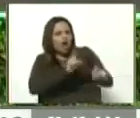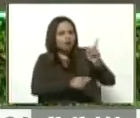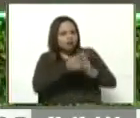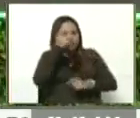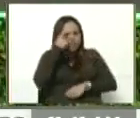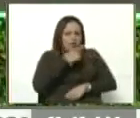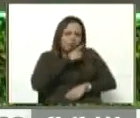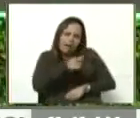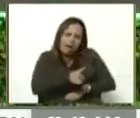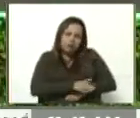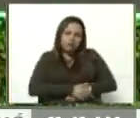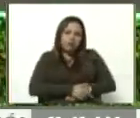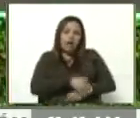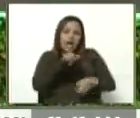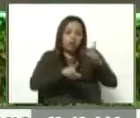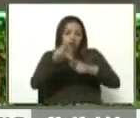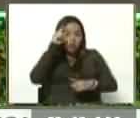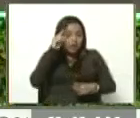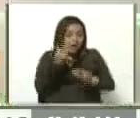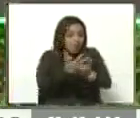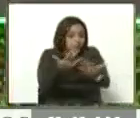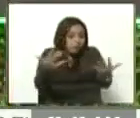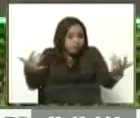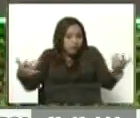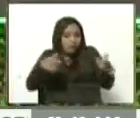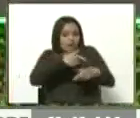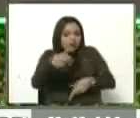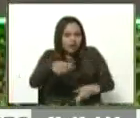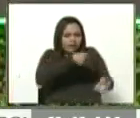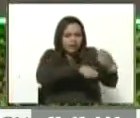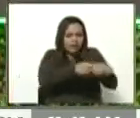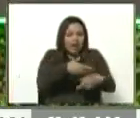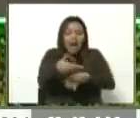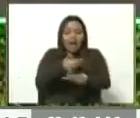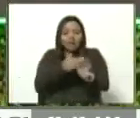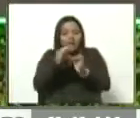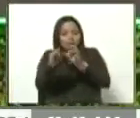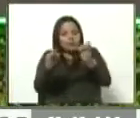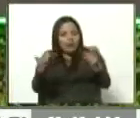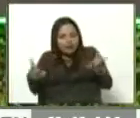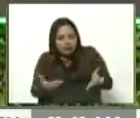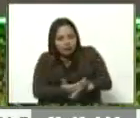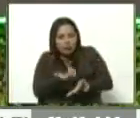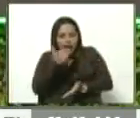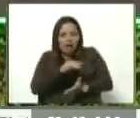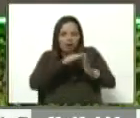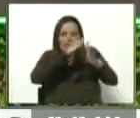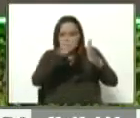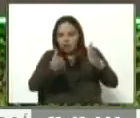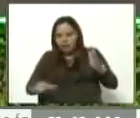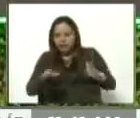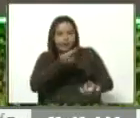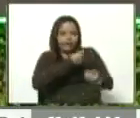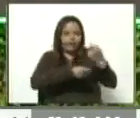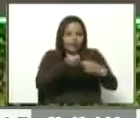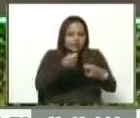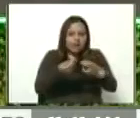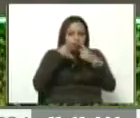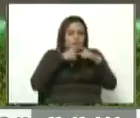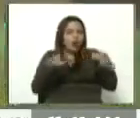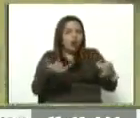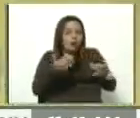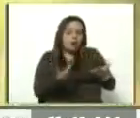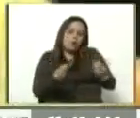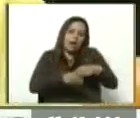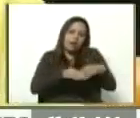que hay bastante venta, hay días que hay pocas ventas. Y antes de la pandemia, bueno, habían decaído las ventas, pero ahora hay